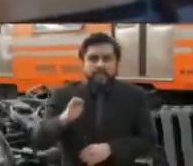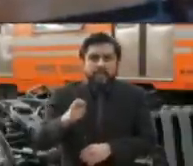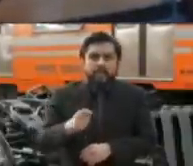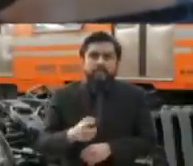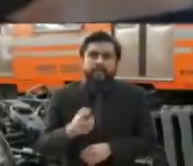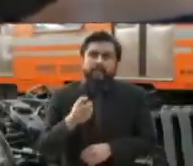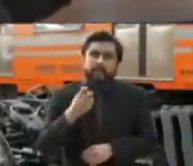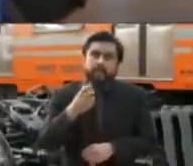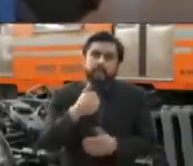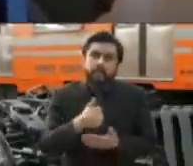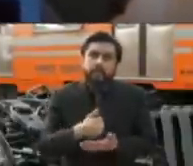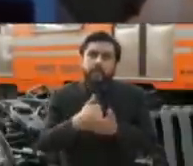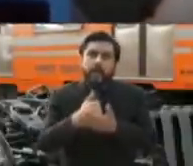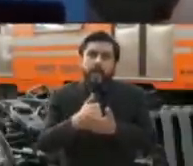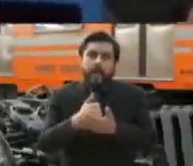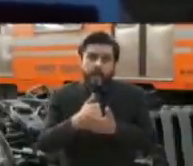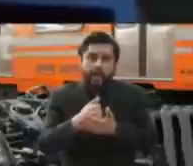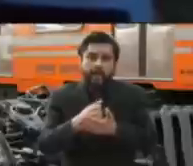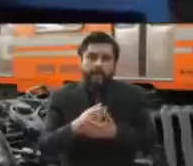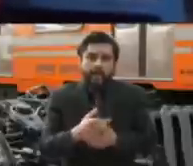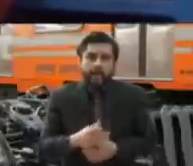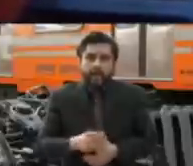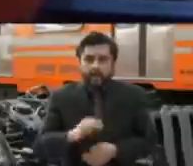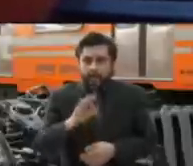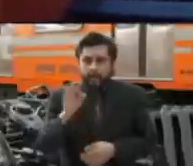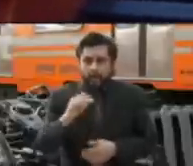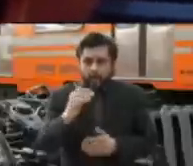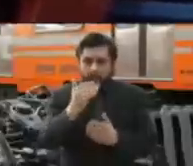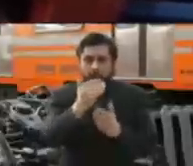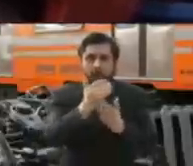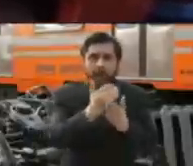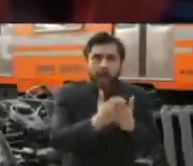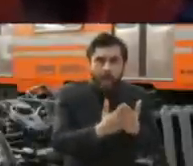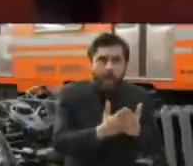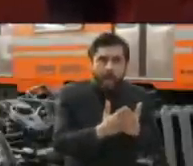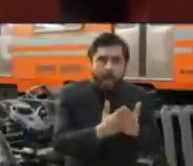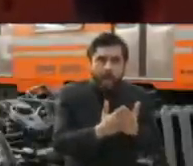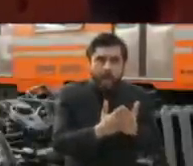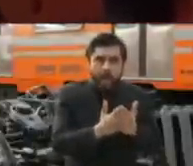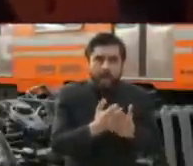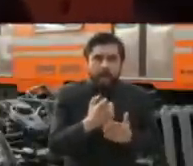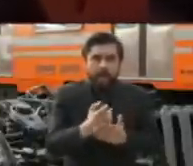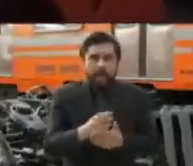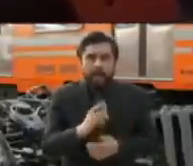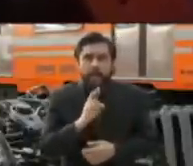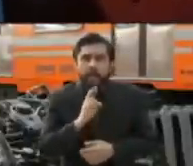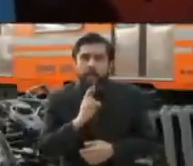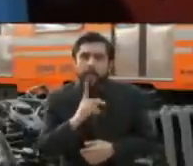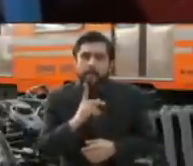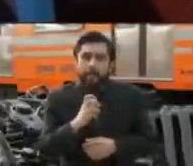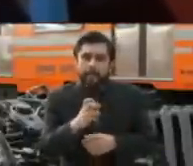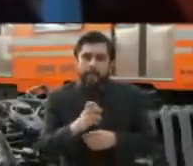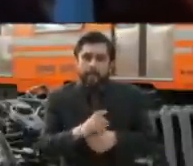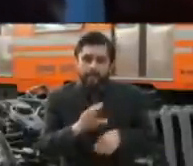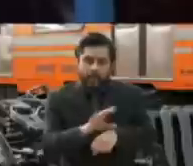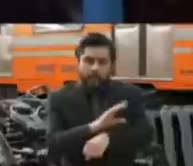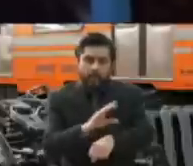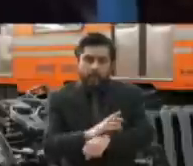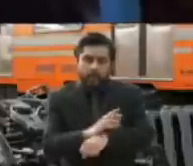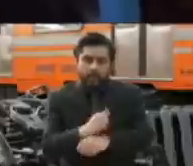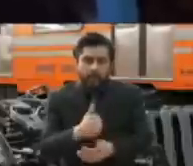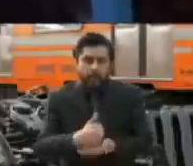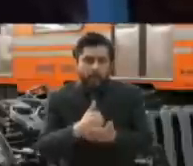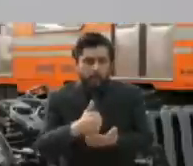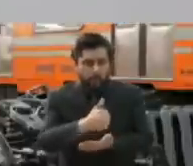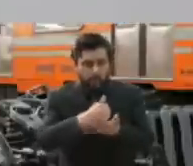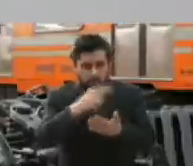de ahorro de energía eléctrica, inclusive tiene ventajas para toda la ciudad, más allá del propio metro